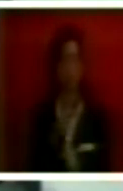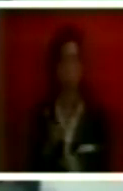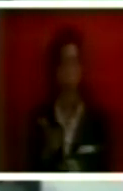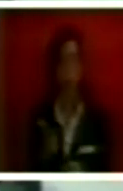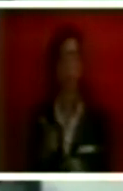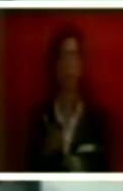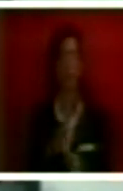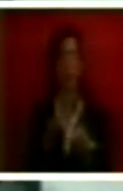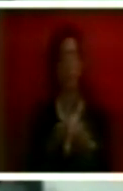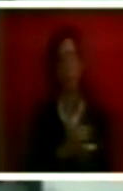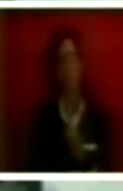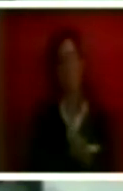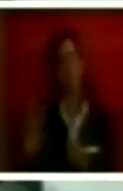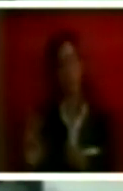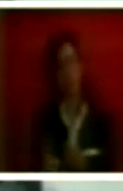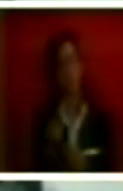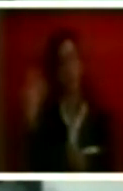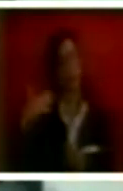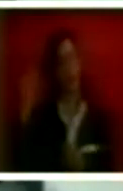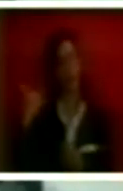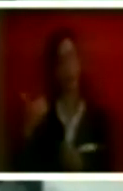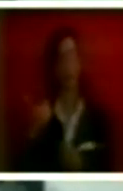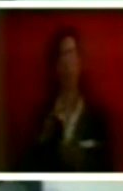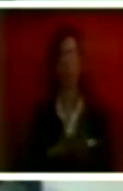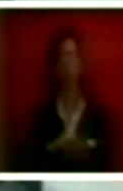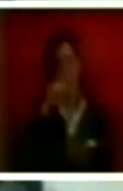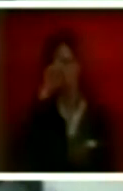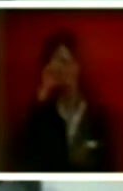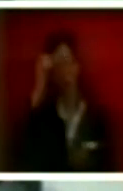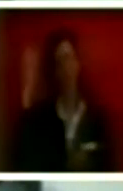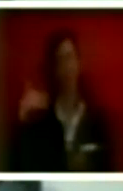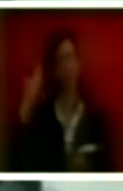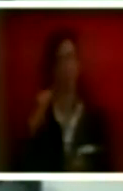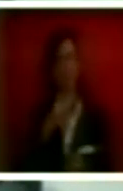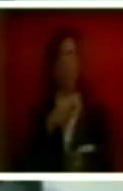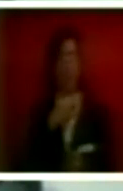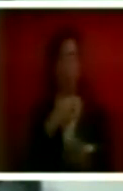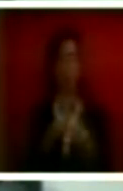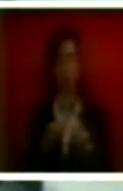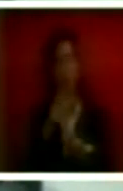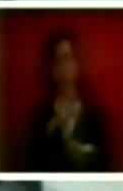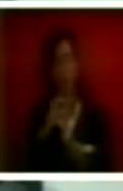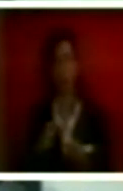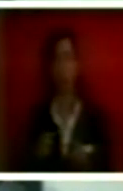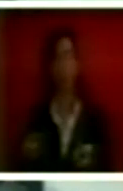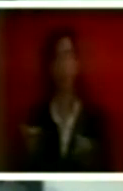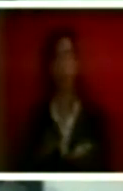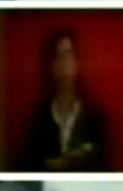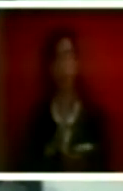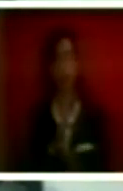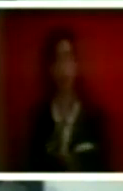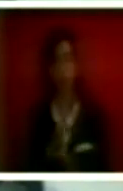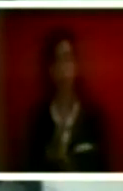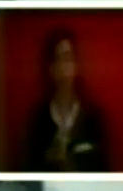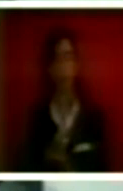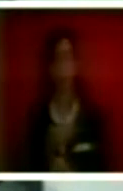y mortalidad infantil, de los hospitales que no daban abastos y las escuelas rancho.